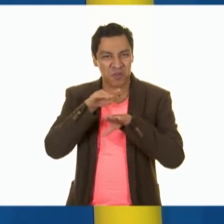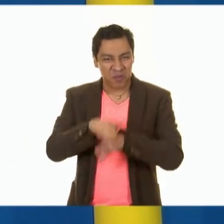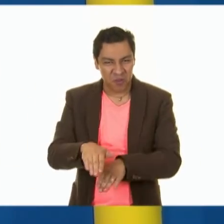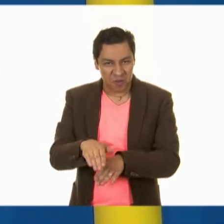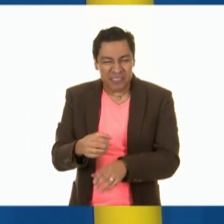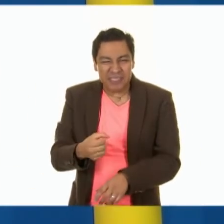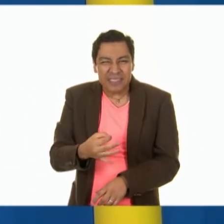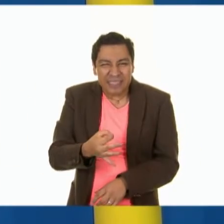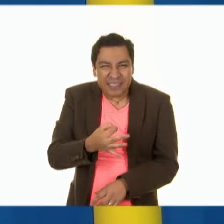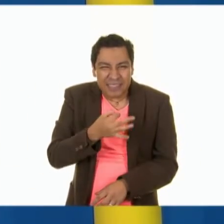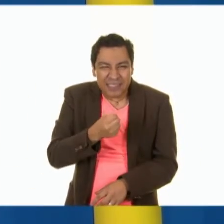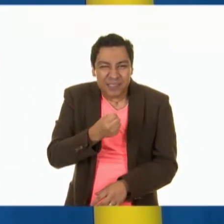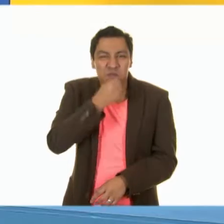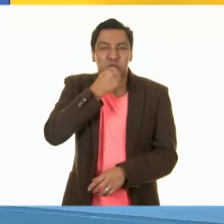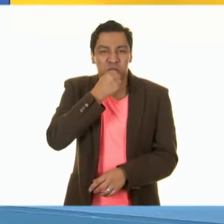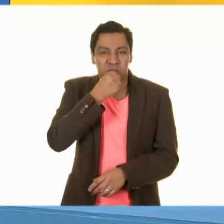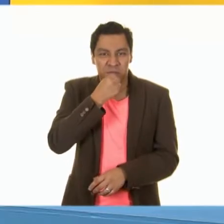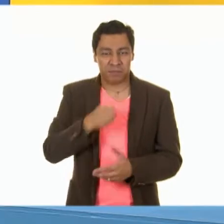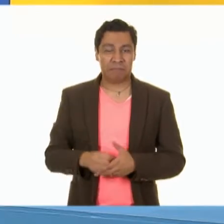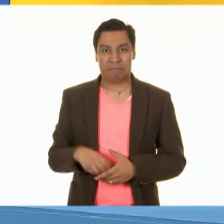300.000 kilómetros sobre segundo.